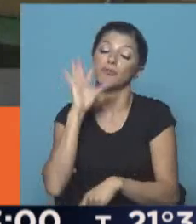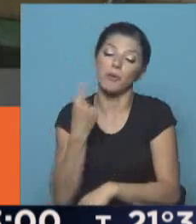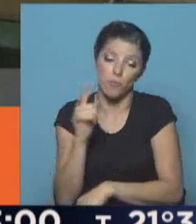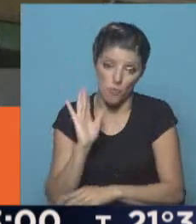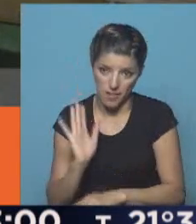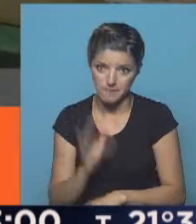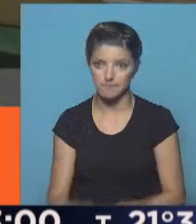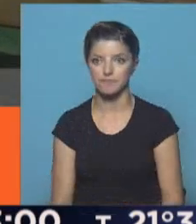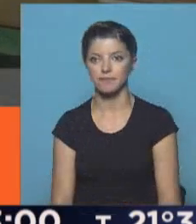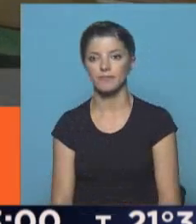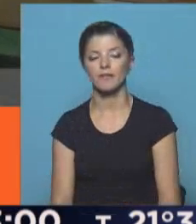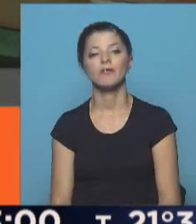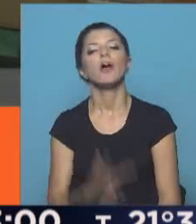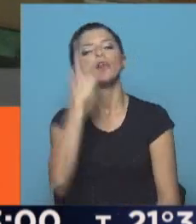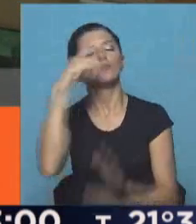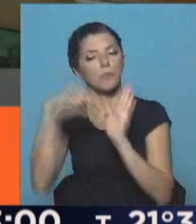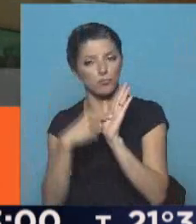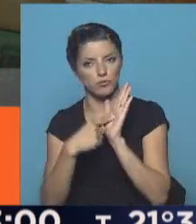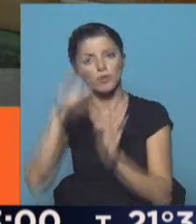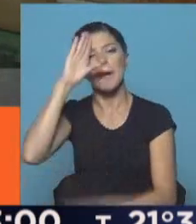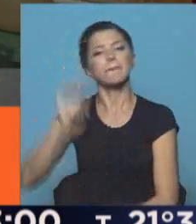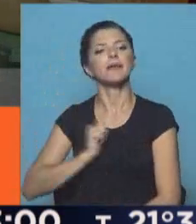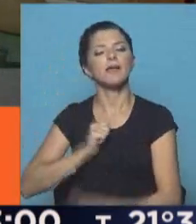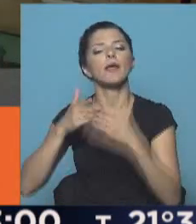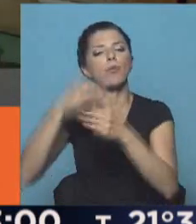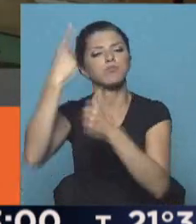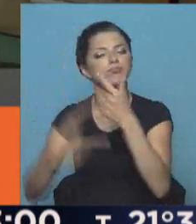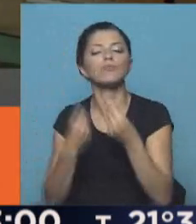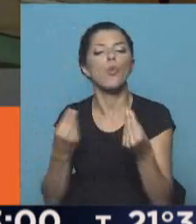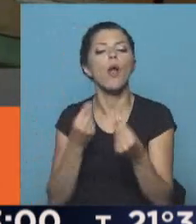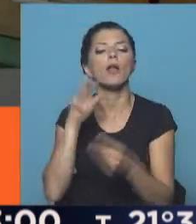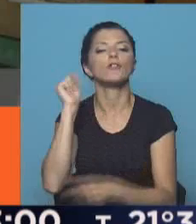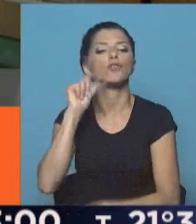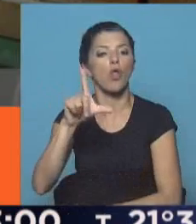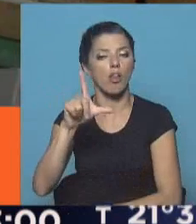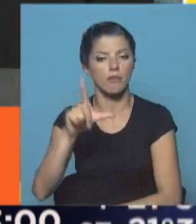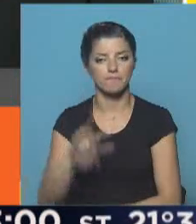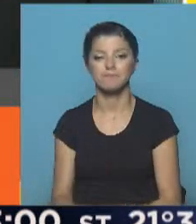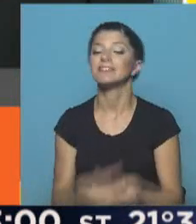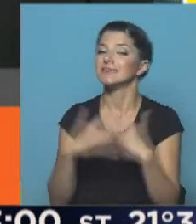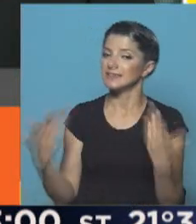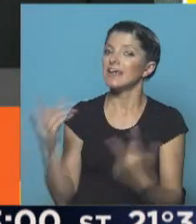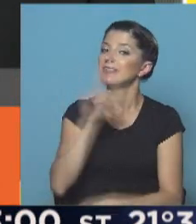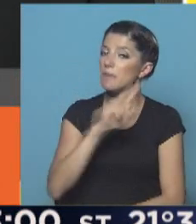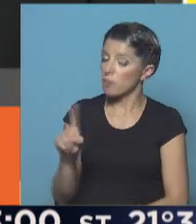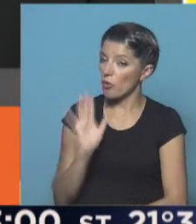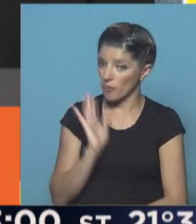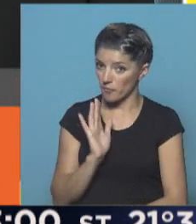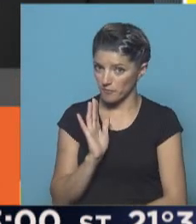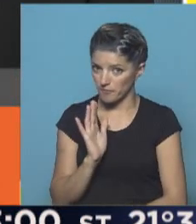tercer actor, Fuerzas Armadas, ¿qué papel juegan? Bueno, las Fuerzas Armadas tampoco es un actor unificado.